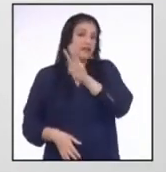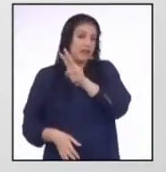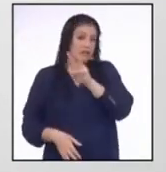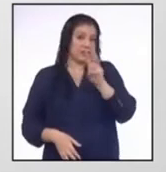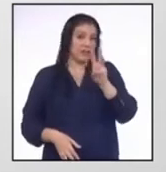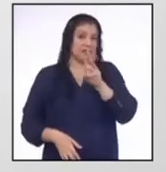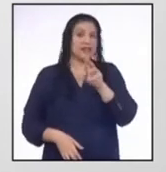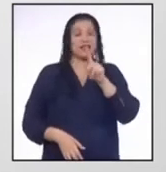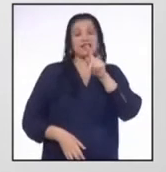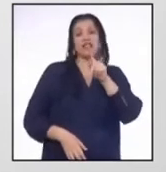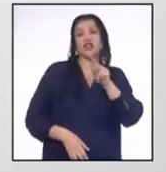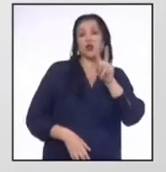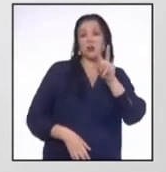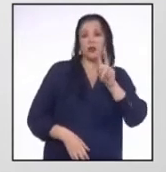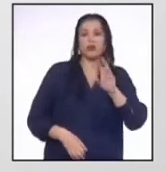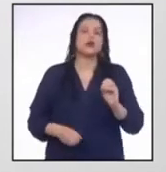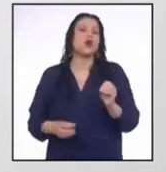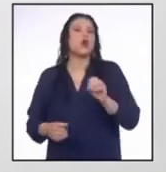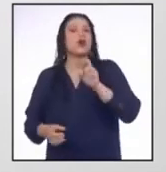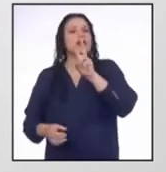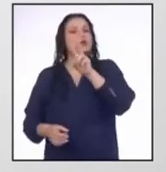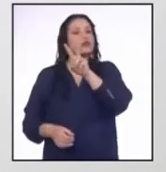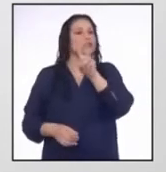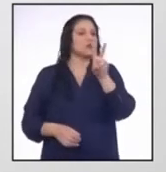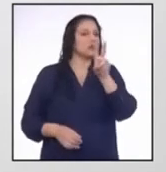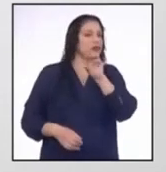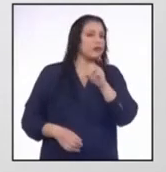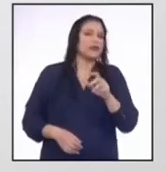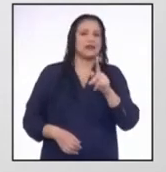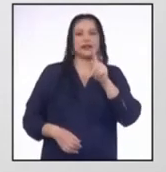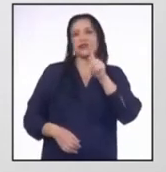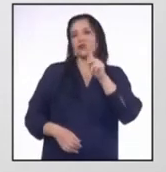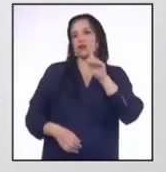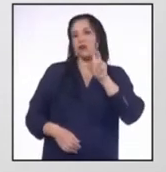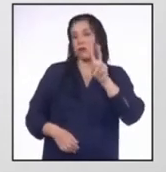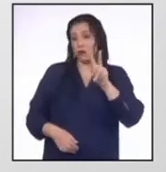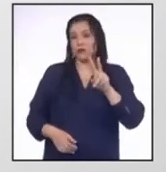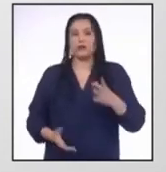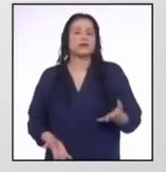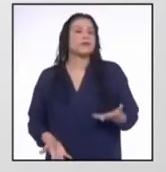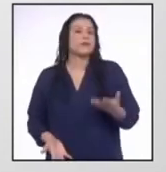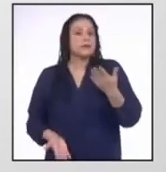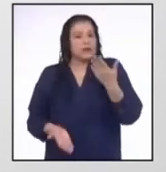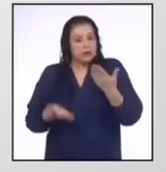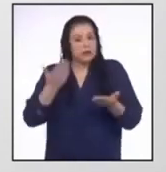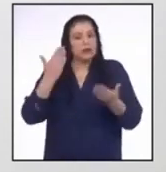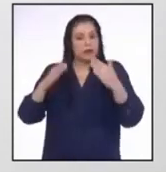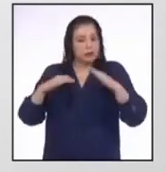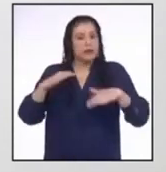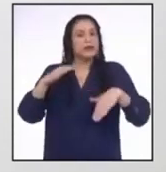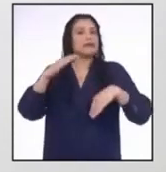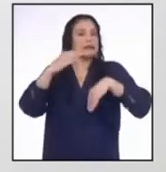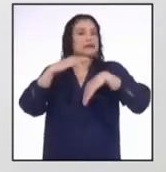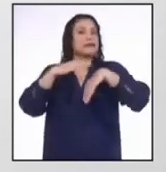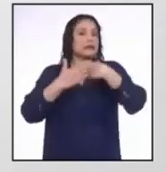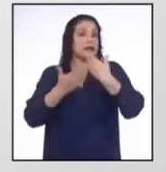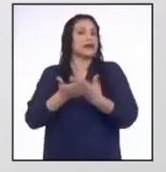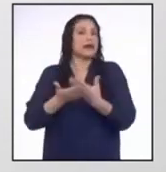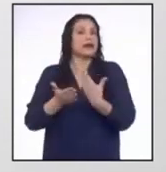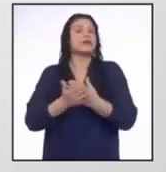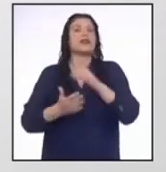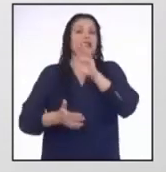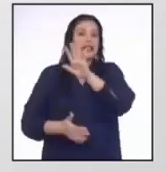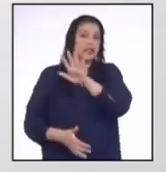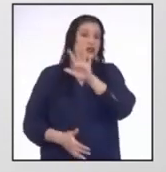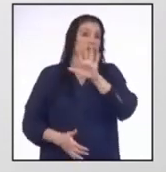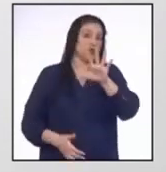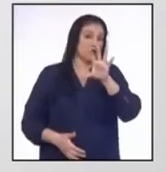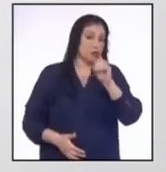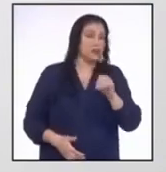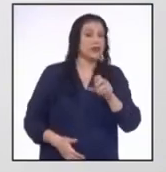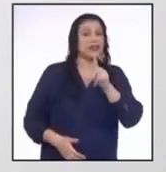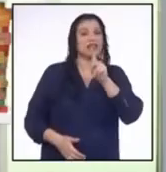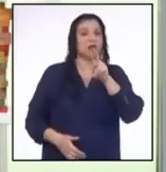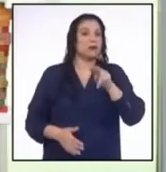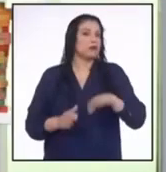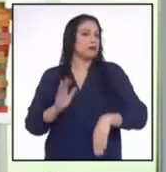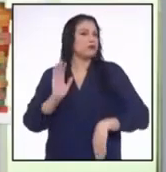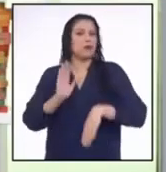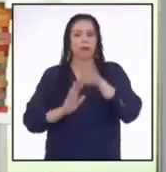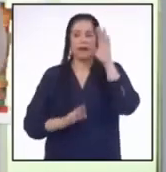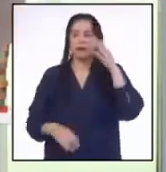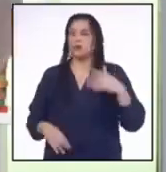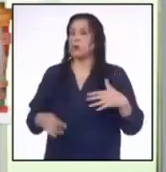66 kilovoltios, 220 kilovoltios. Puede llegar a ser 550 kilovoltios o